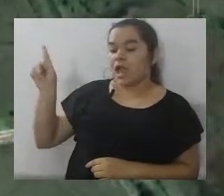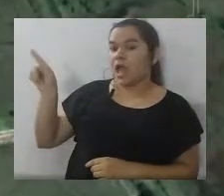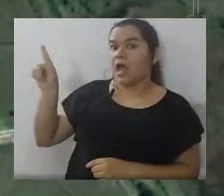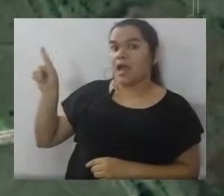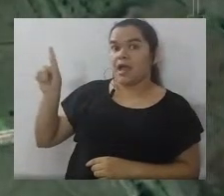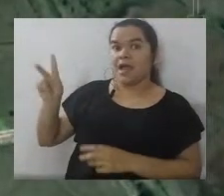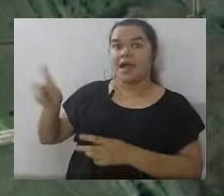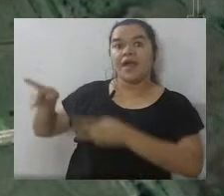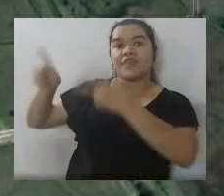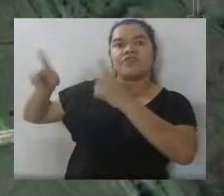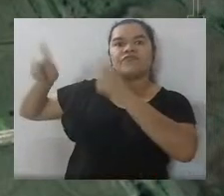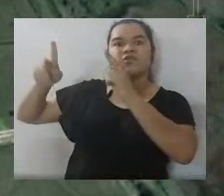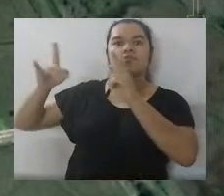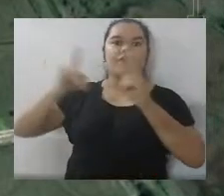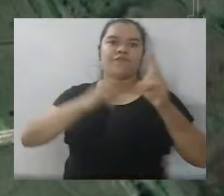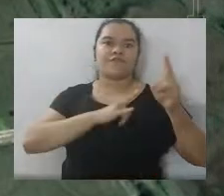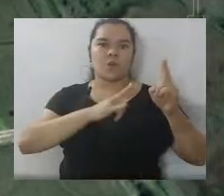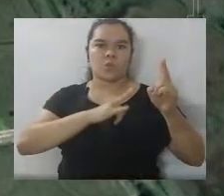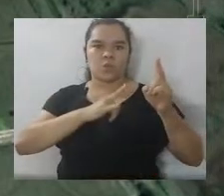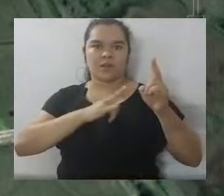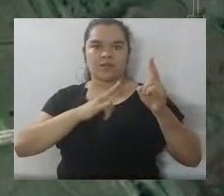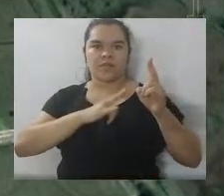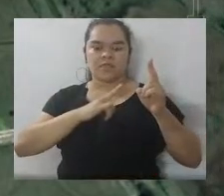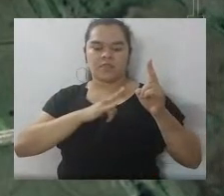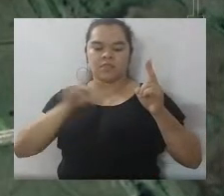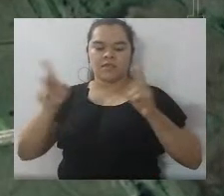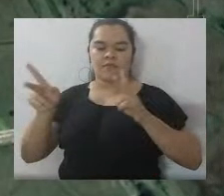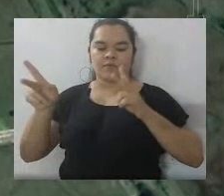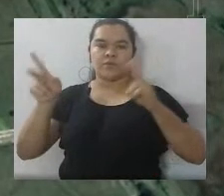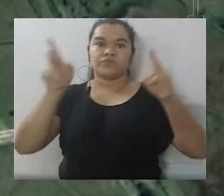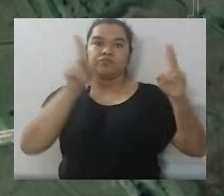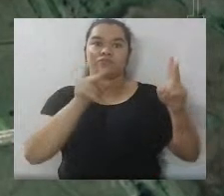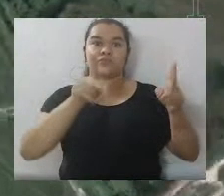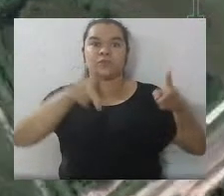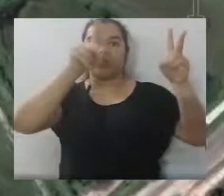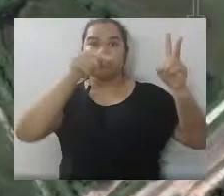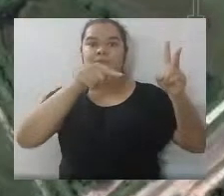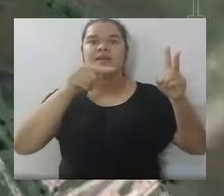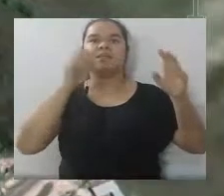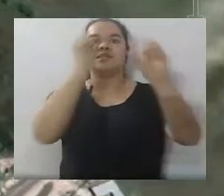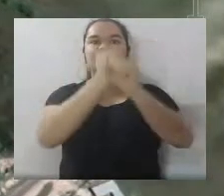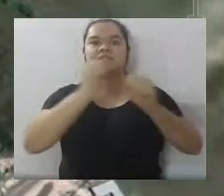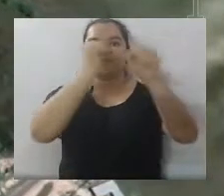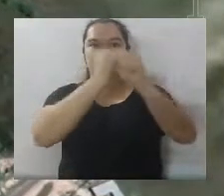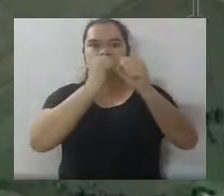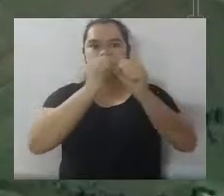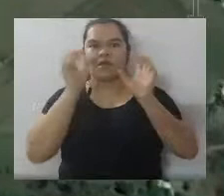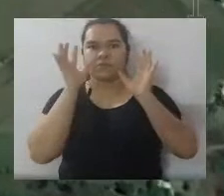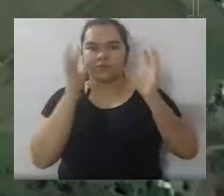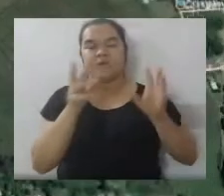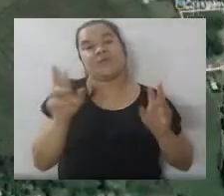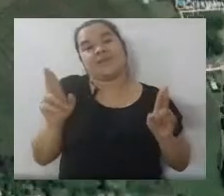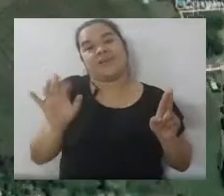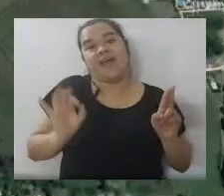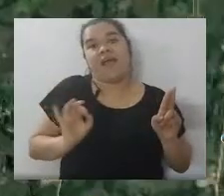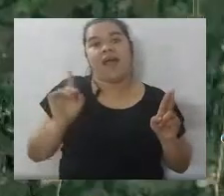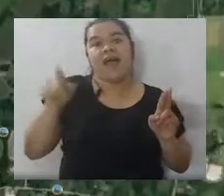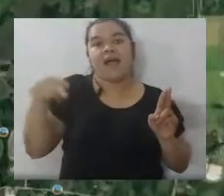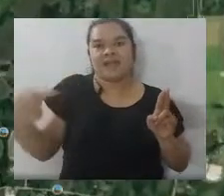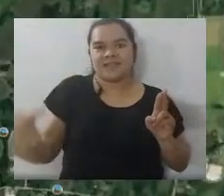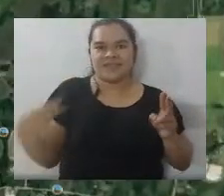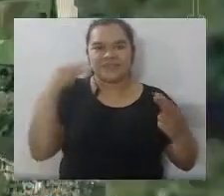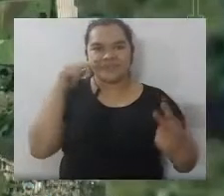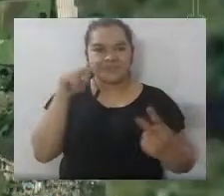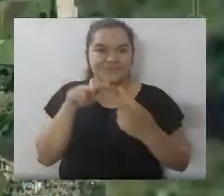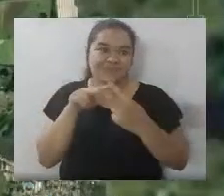es el edificio del módulo de ingeniería donde esperamos verlos